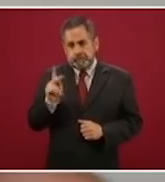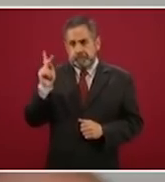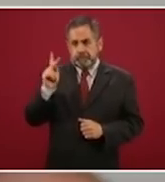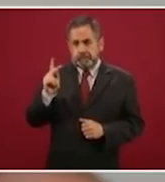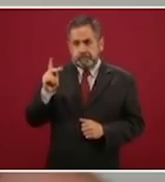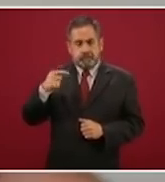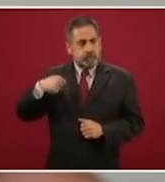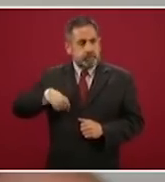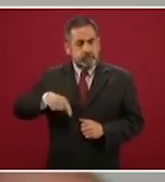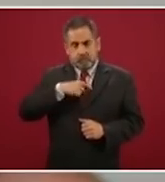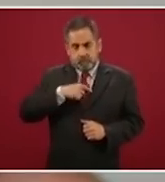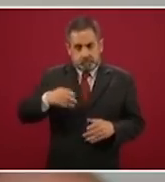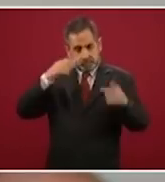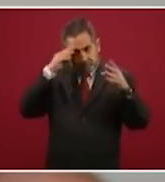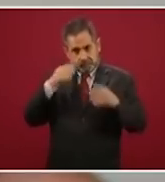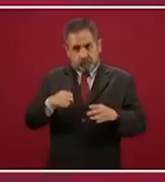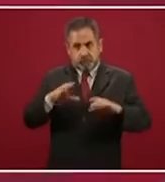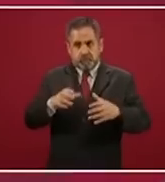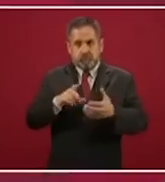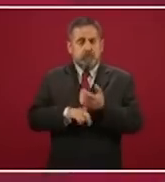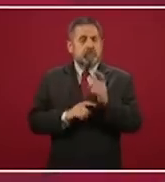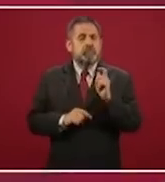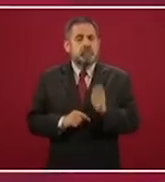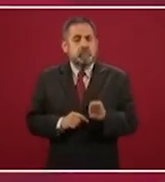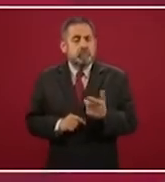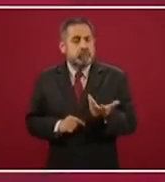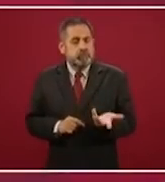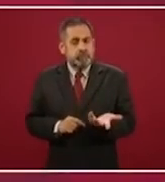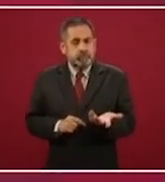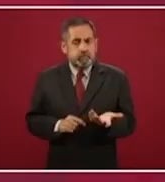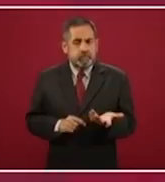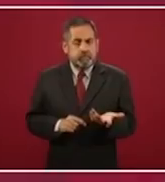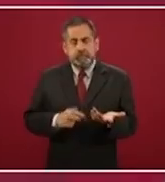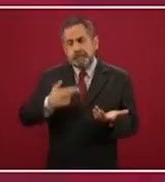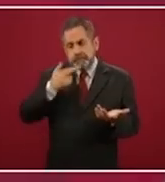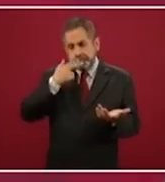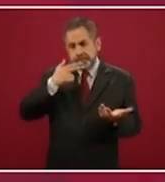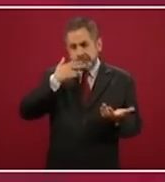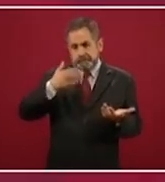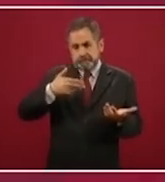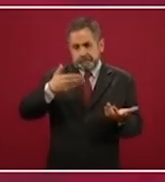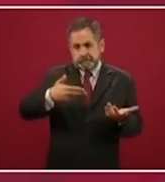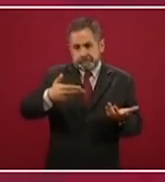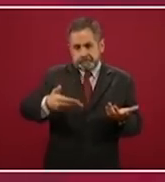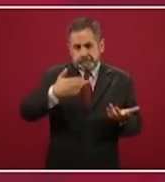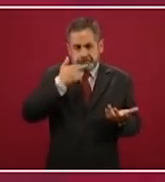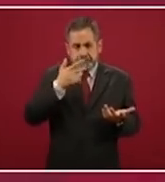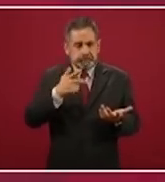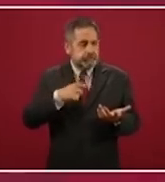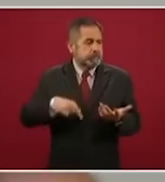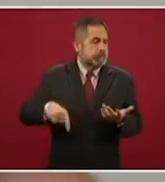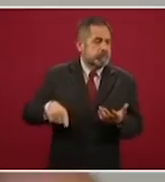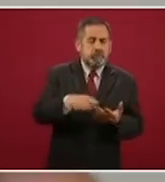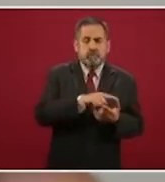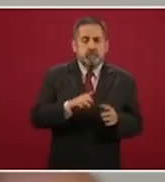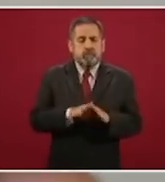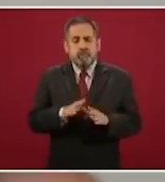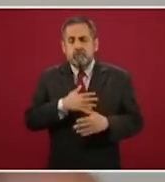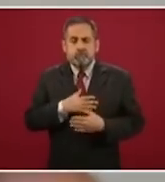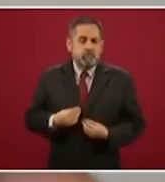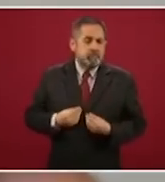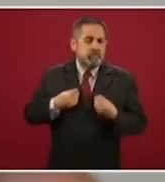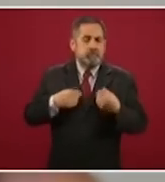nuestro enfoque es de mejorar las condiciones de vida,